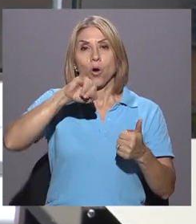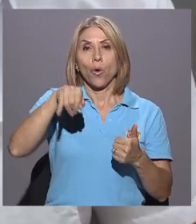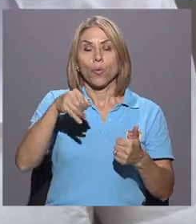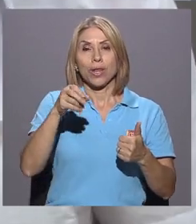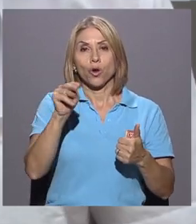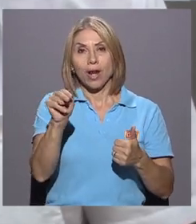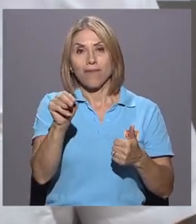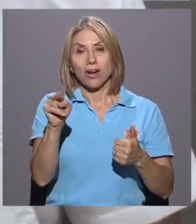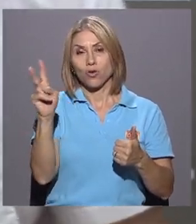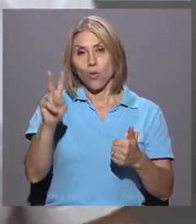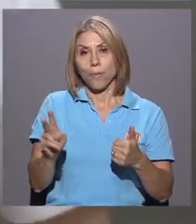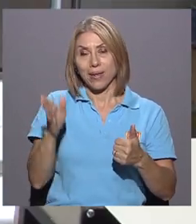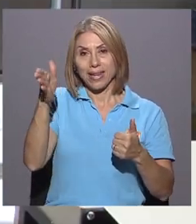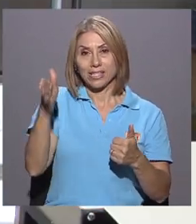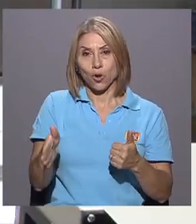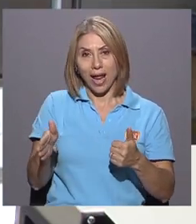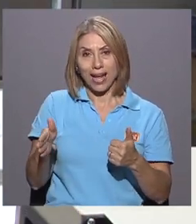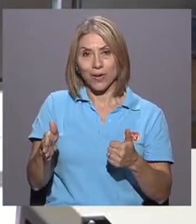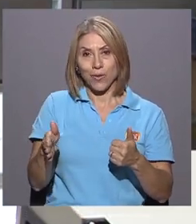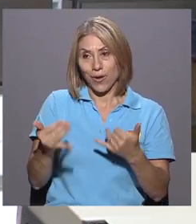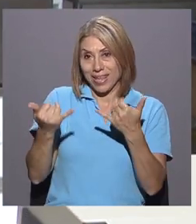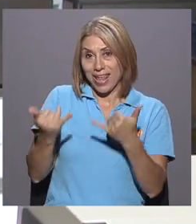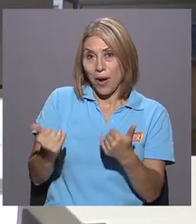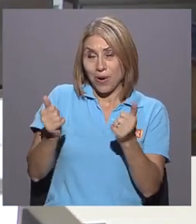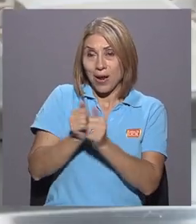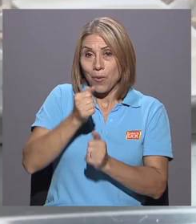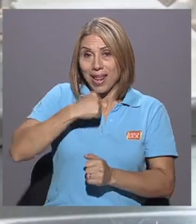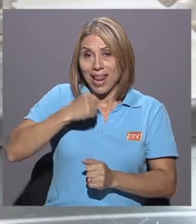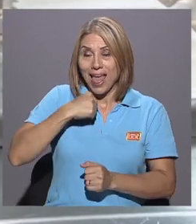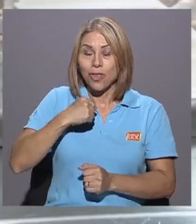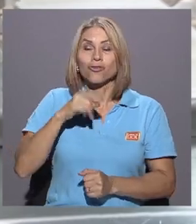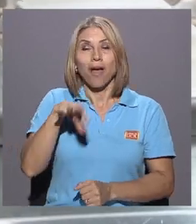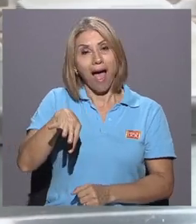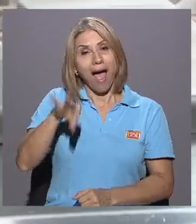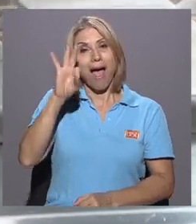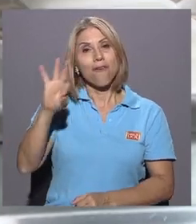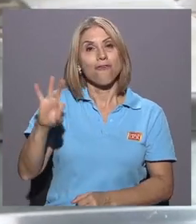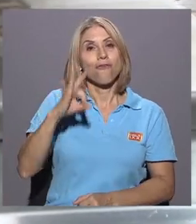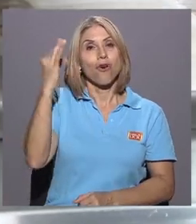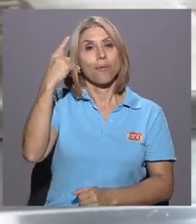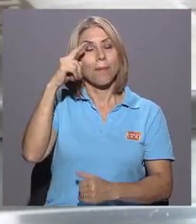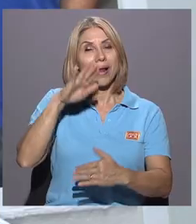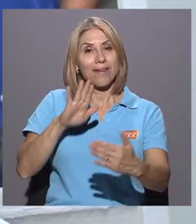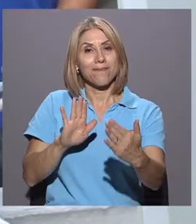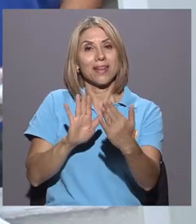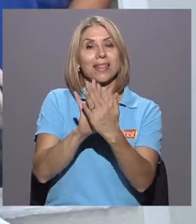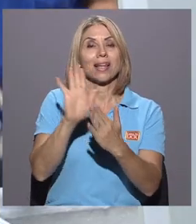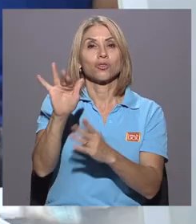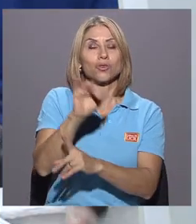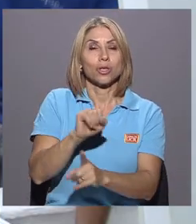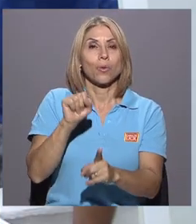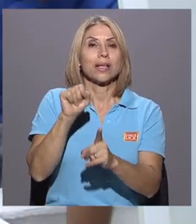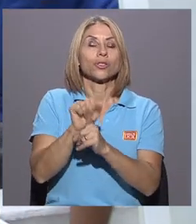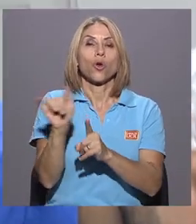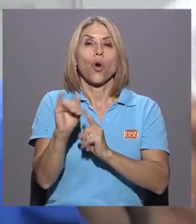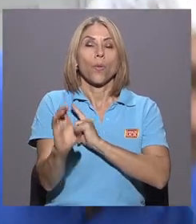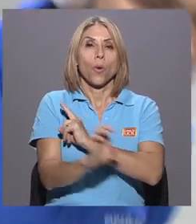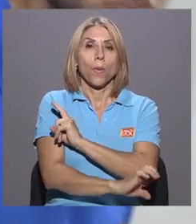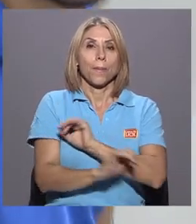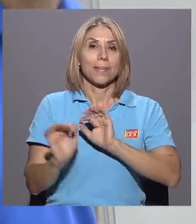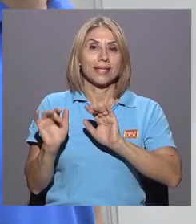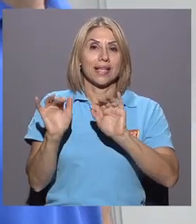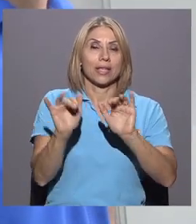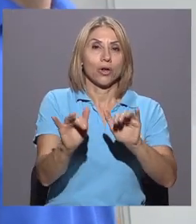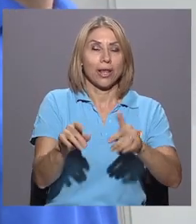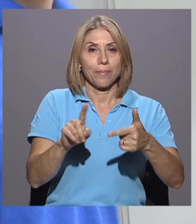un venezolano que halló en este oficio una forma de hacerle frente a su realidad migratoria. Y por otro lado,